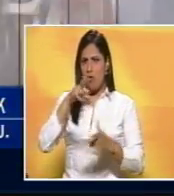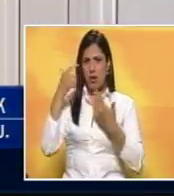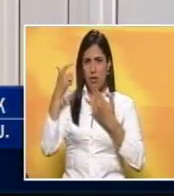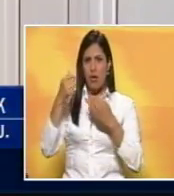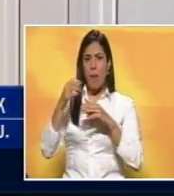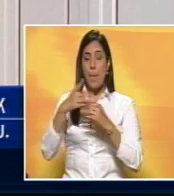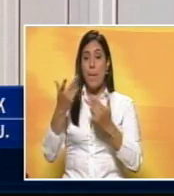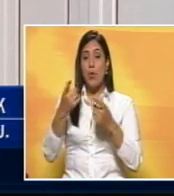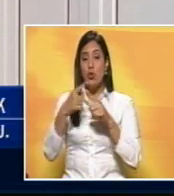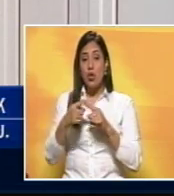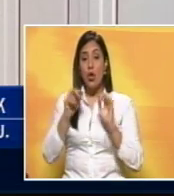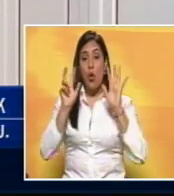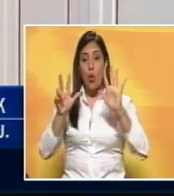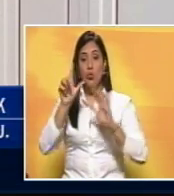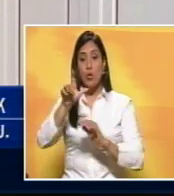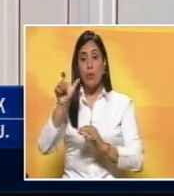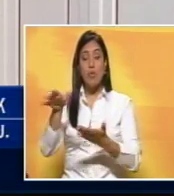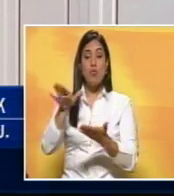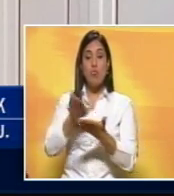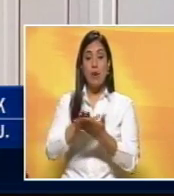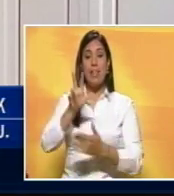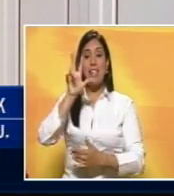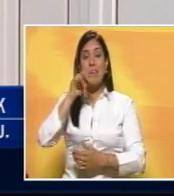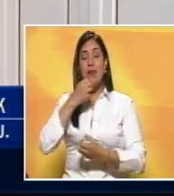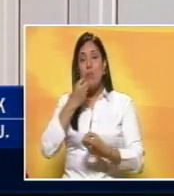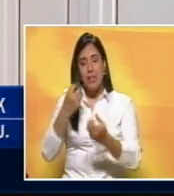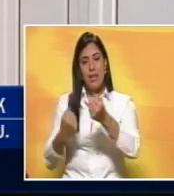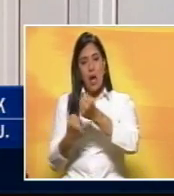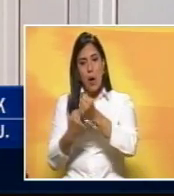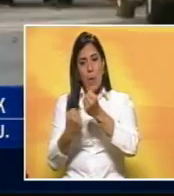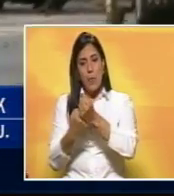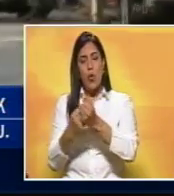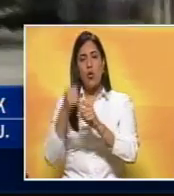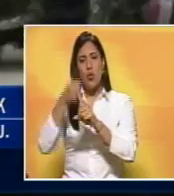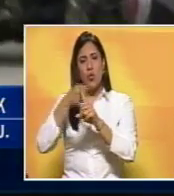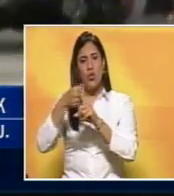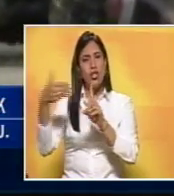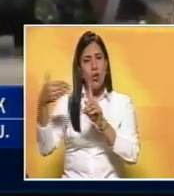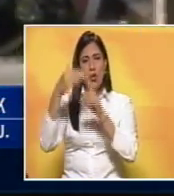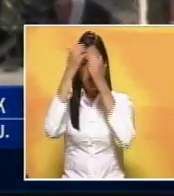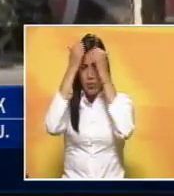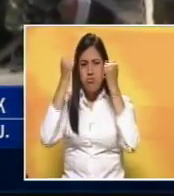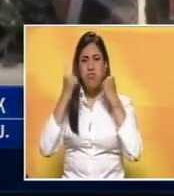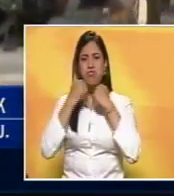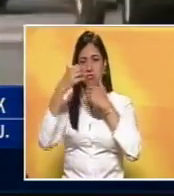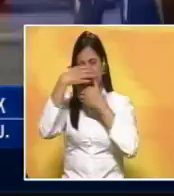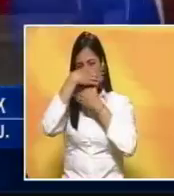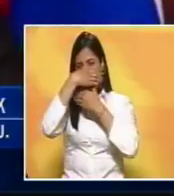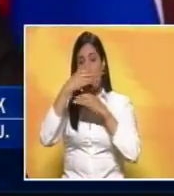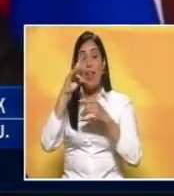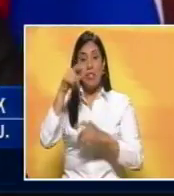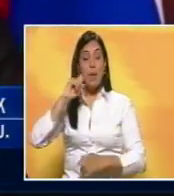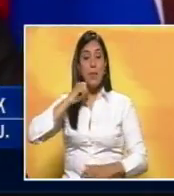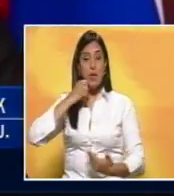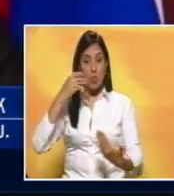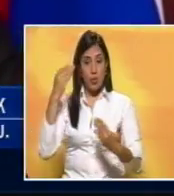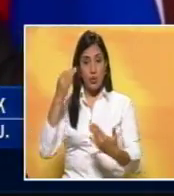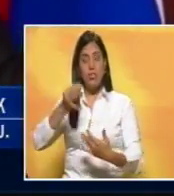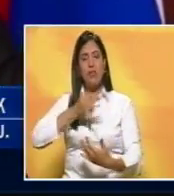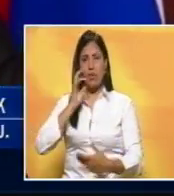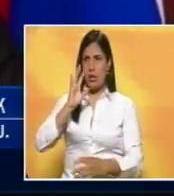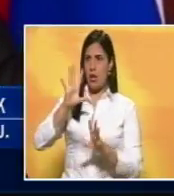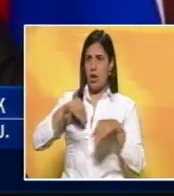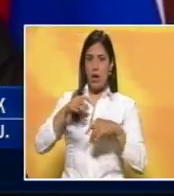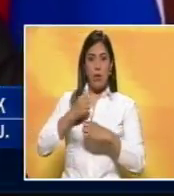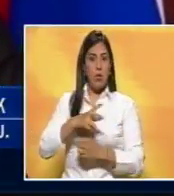por el hecho que dejó 8 víctimas fatales y transmitió su apoyo al país en la lucha contra el terrorismo. Asimismo, en Rusia, el Kremlin